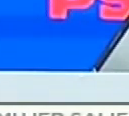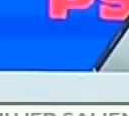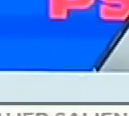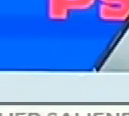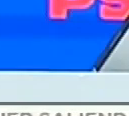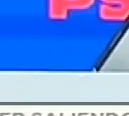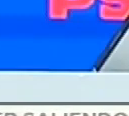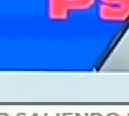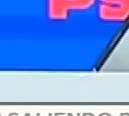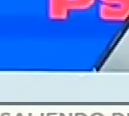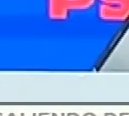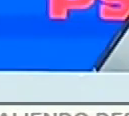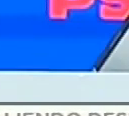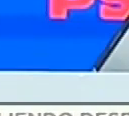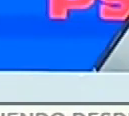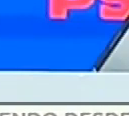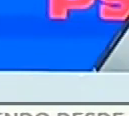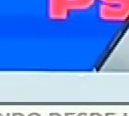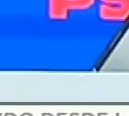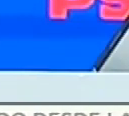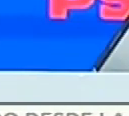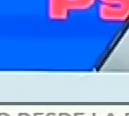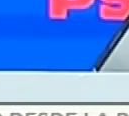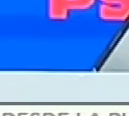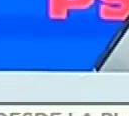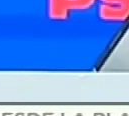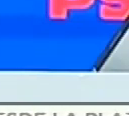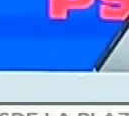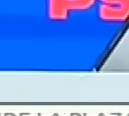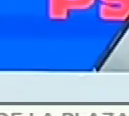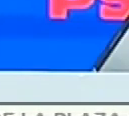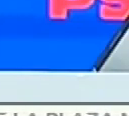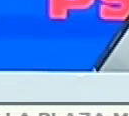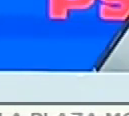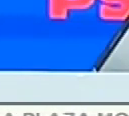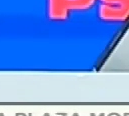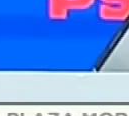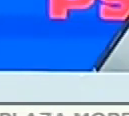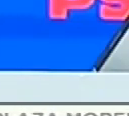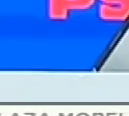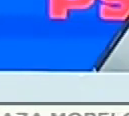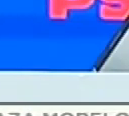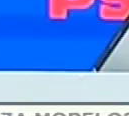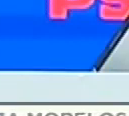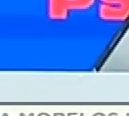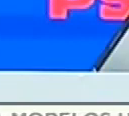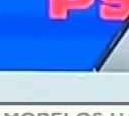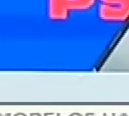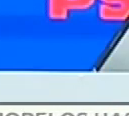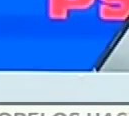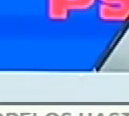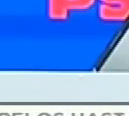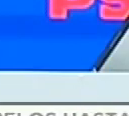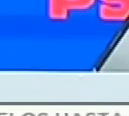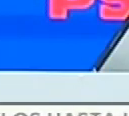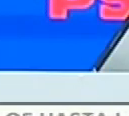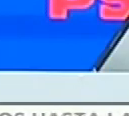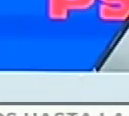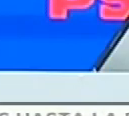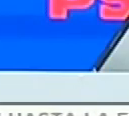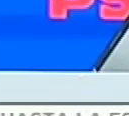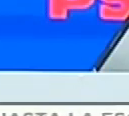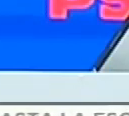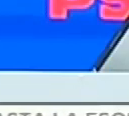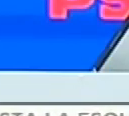biomasa planetaria. Se habla entonces del antropoceno porque el ser humano transformó y empieza